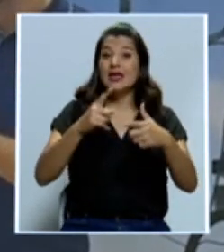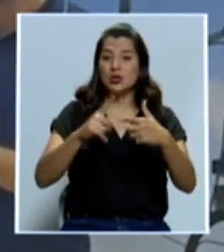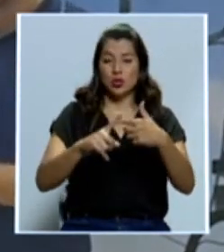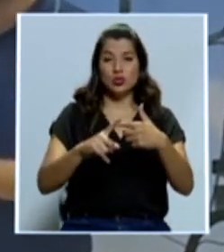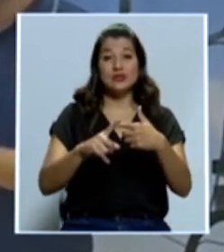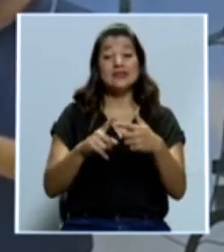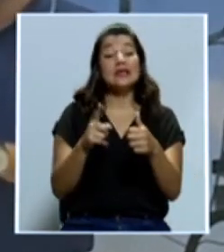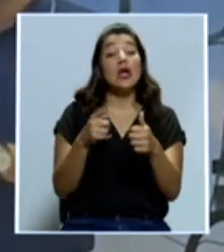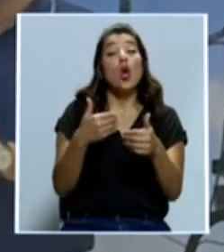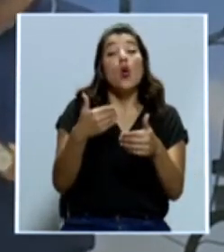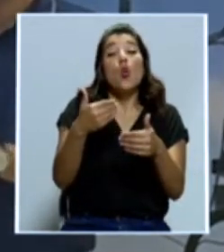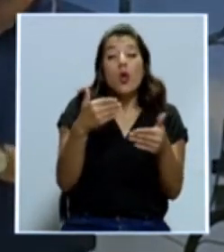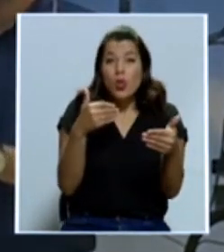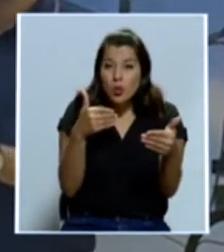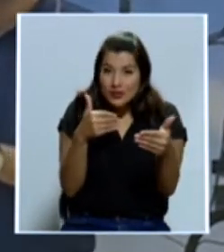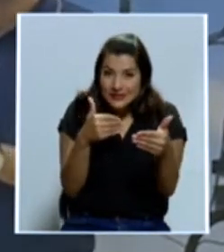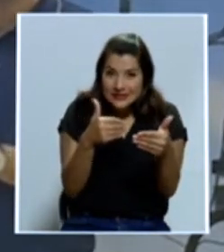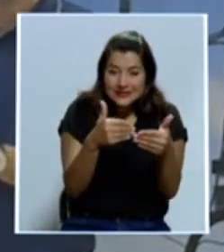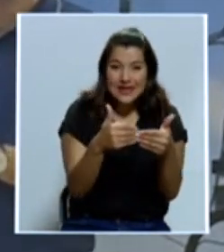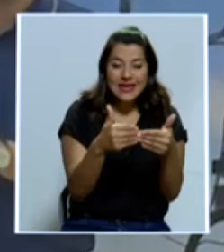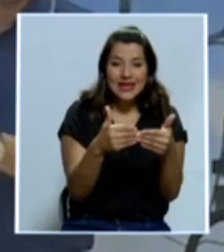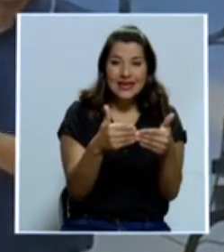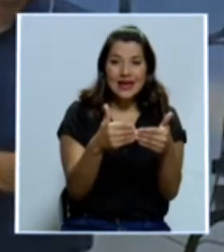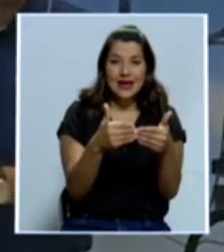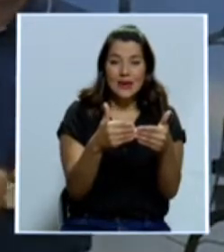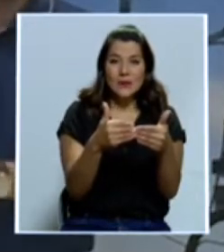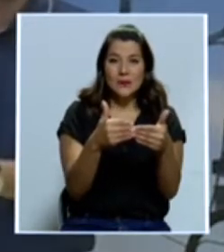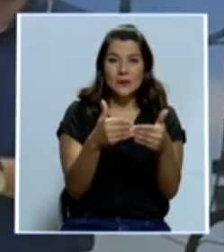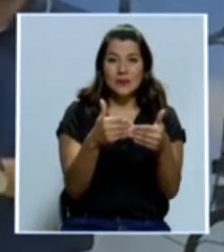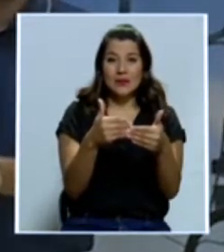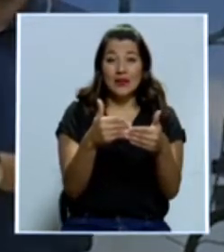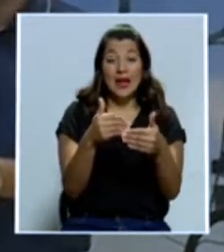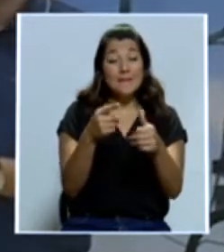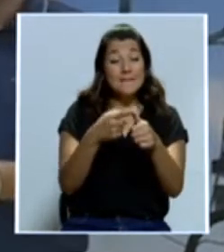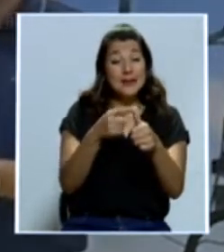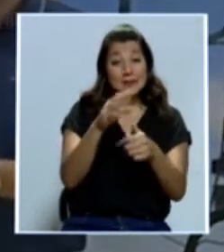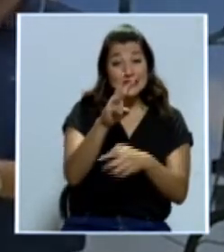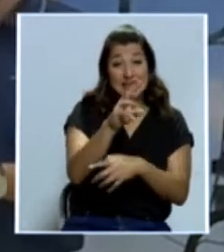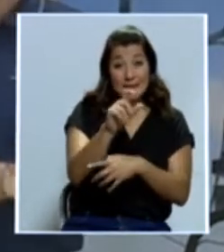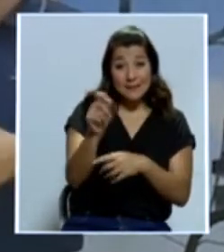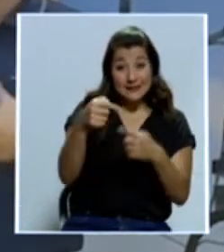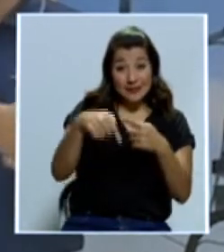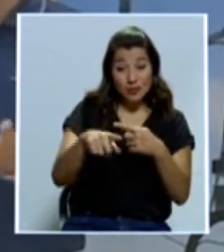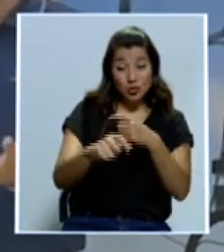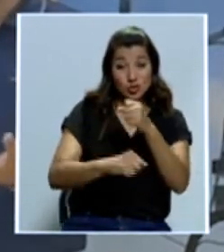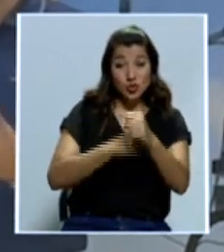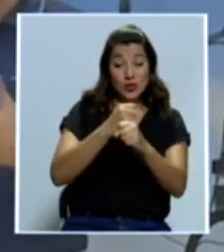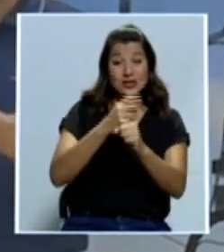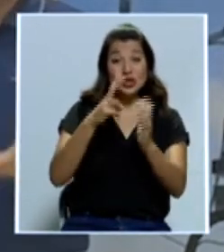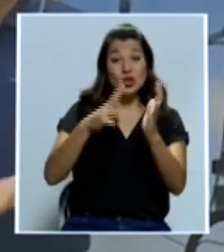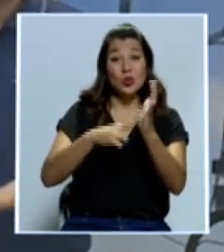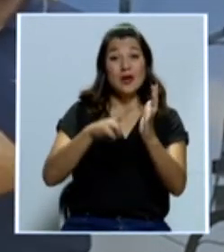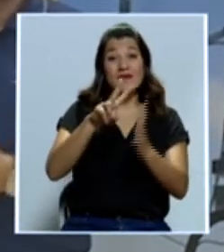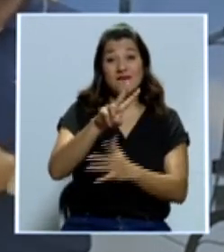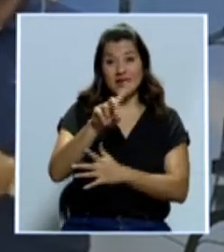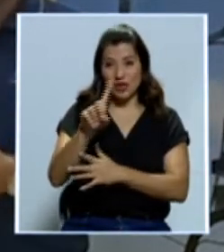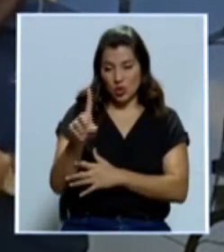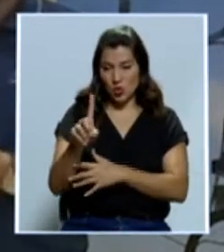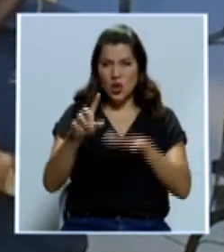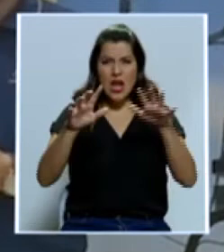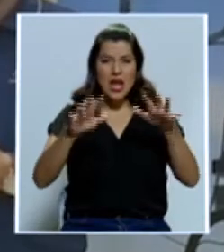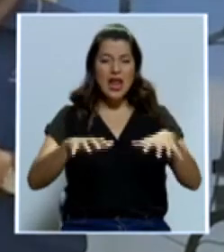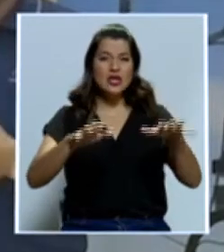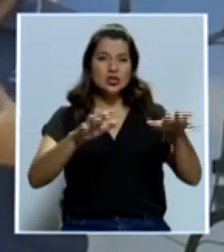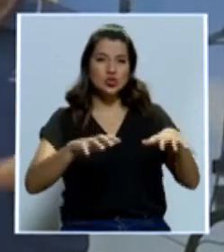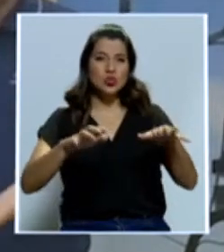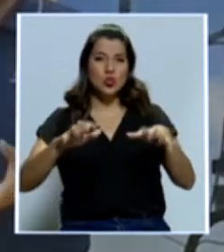primera aproximación de lo que sería por lo menos el primer semestre del año 2021, las condiciones de lluvia al menos deberían ser